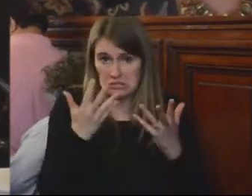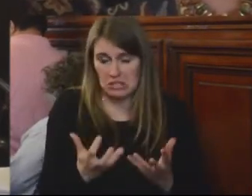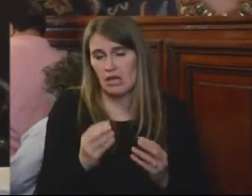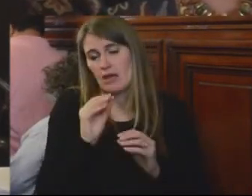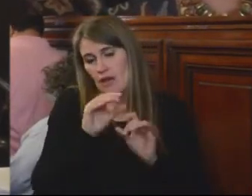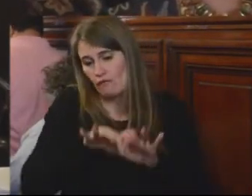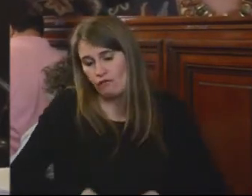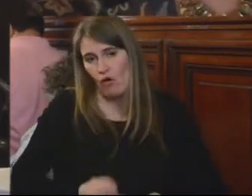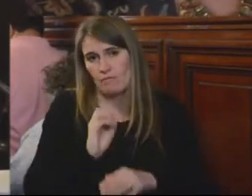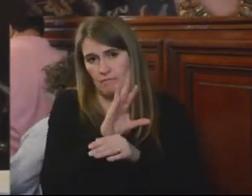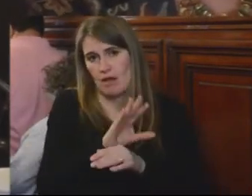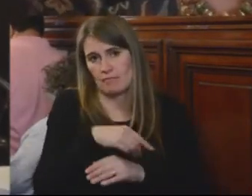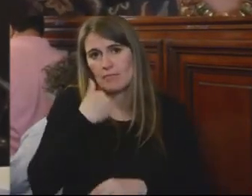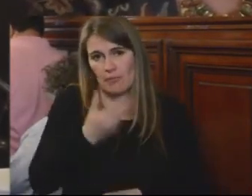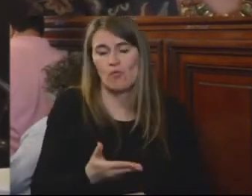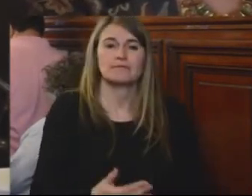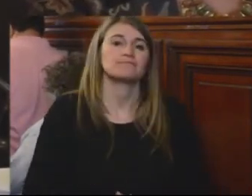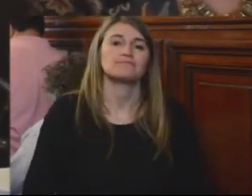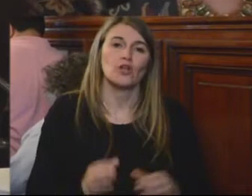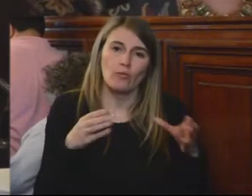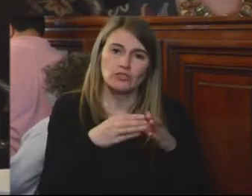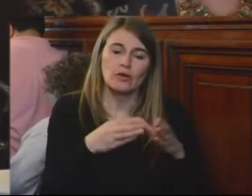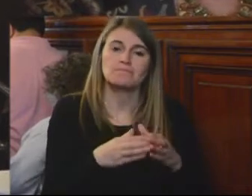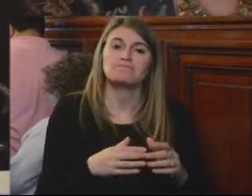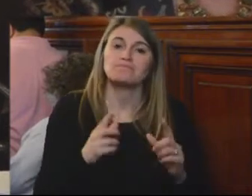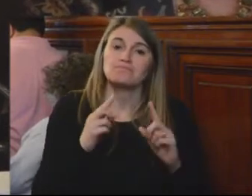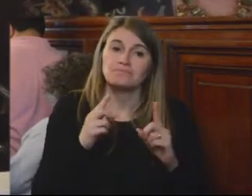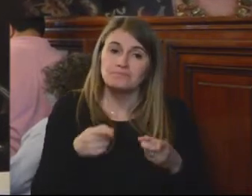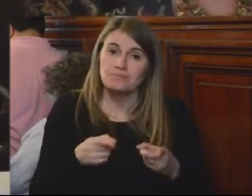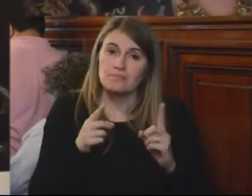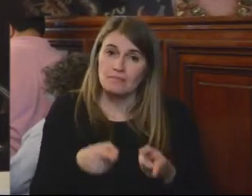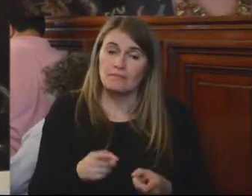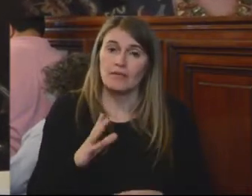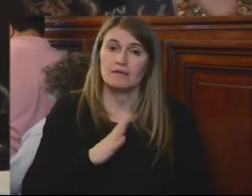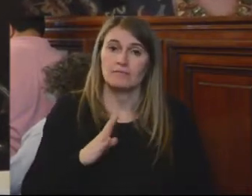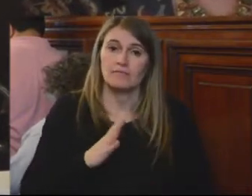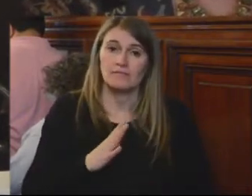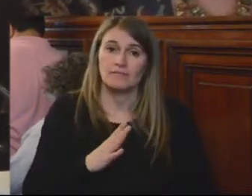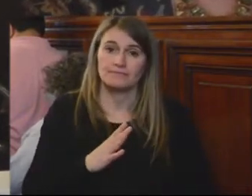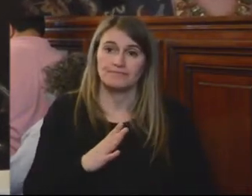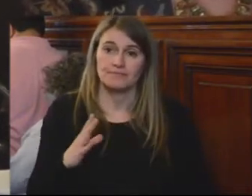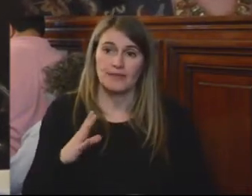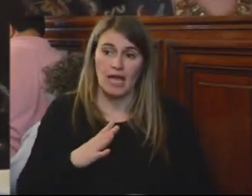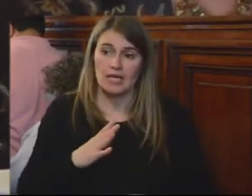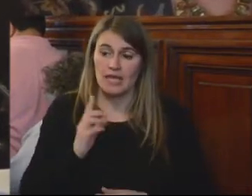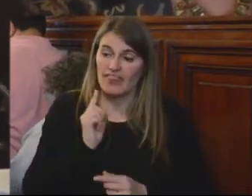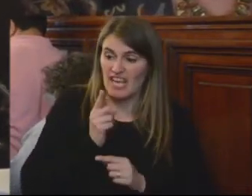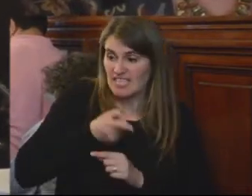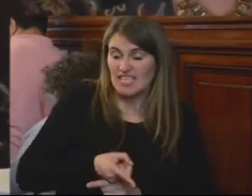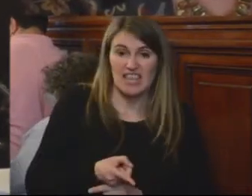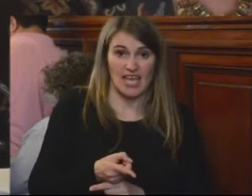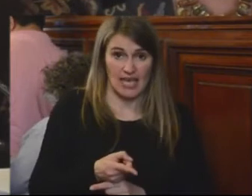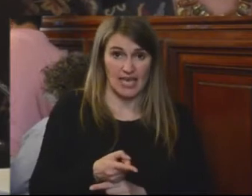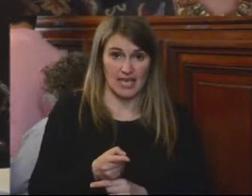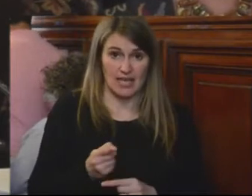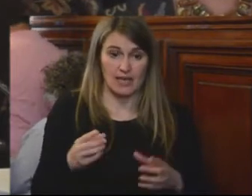en el espacio posterior y también en ese sentido se destaca a la decisión de designar al frente del programa